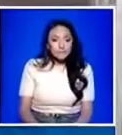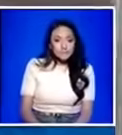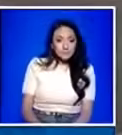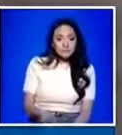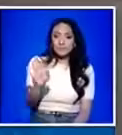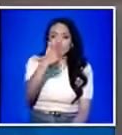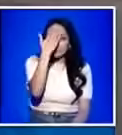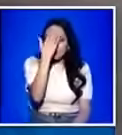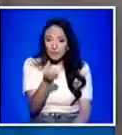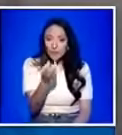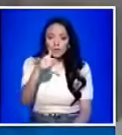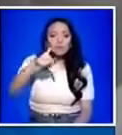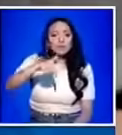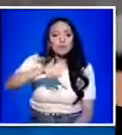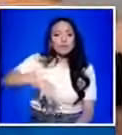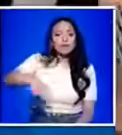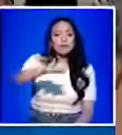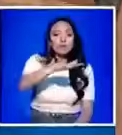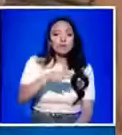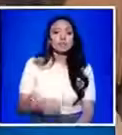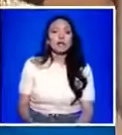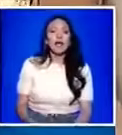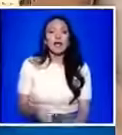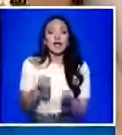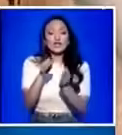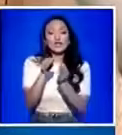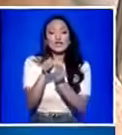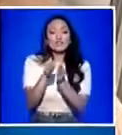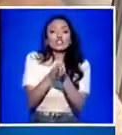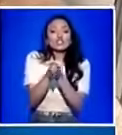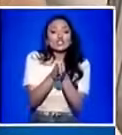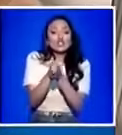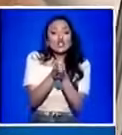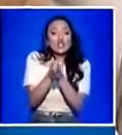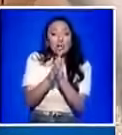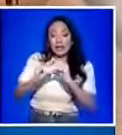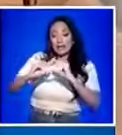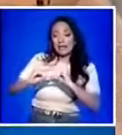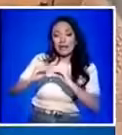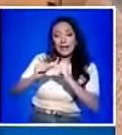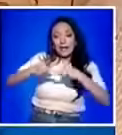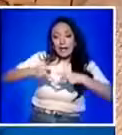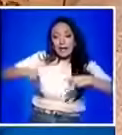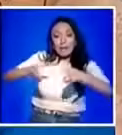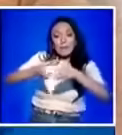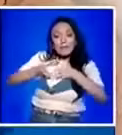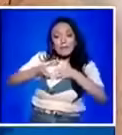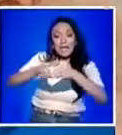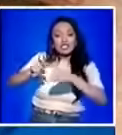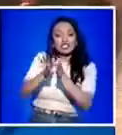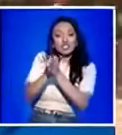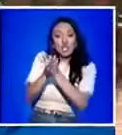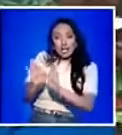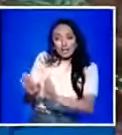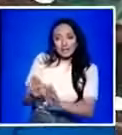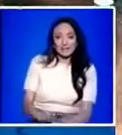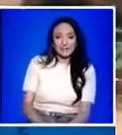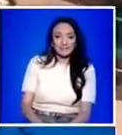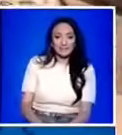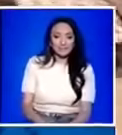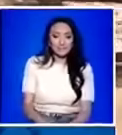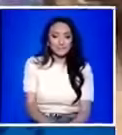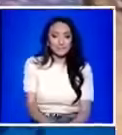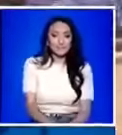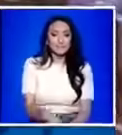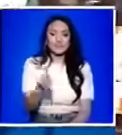Buenos días. Tenemos los brownies, los deliciosos brownies hechos de cacao 100% ecuatorianos. ¡Qué bien! ¡Felicitaciones! Y